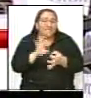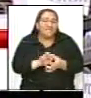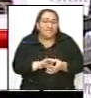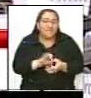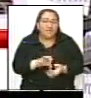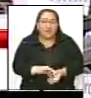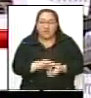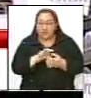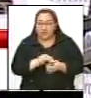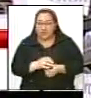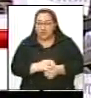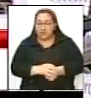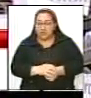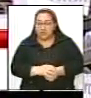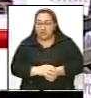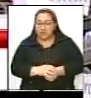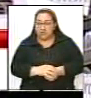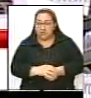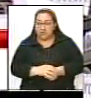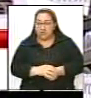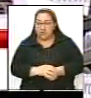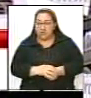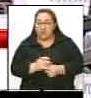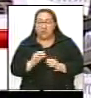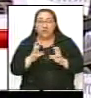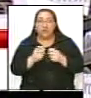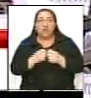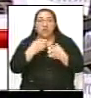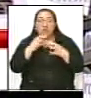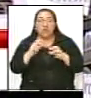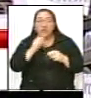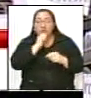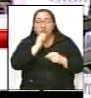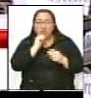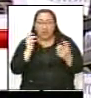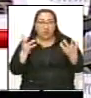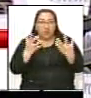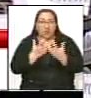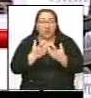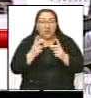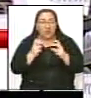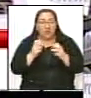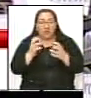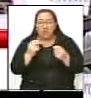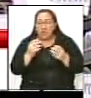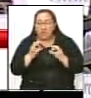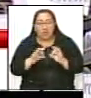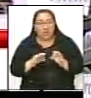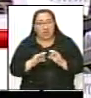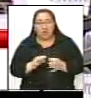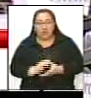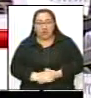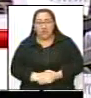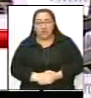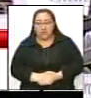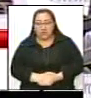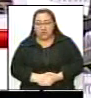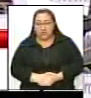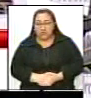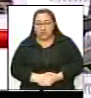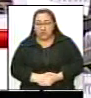especiales, porque visto es, la asociación pública-privada es un tema, un riesgo, no